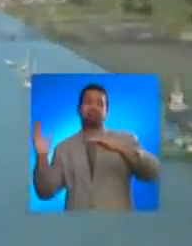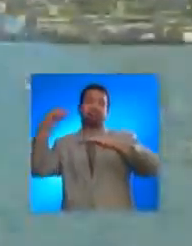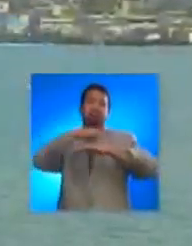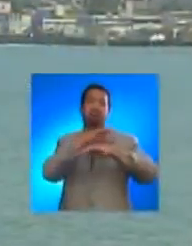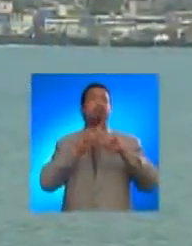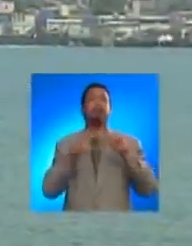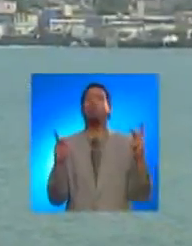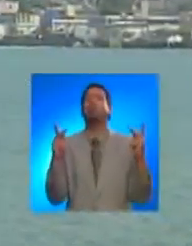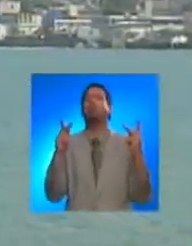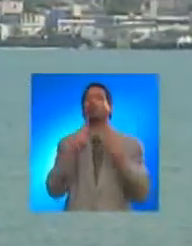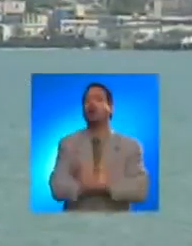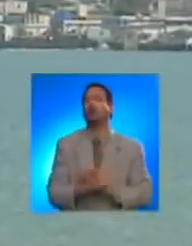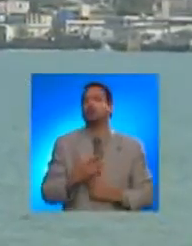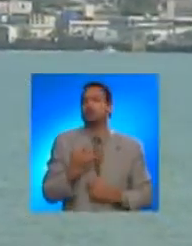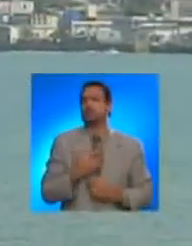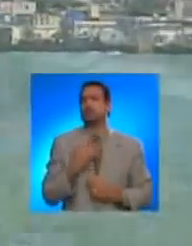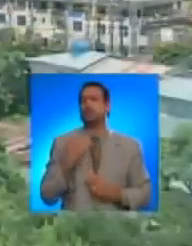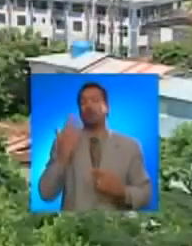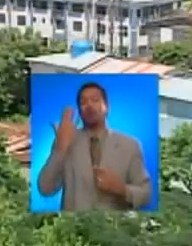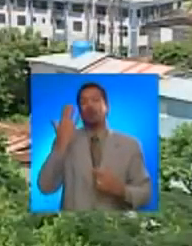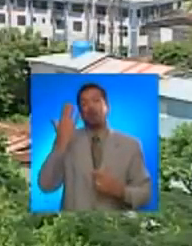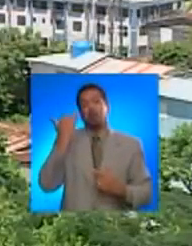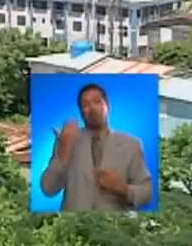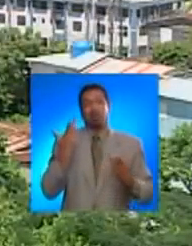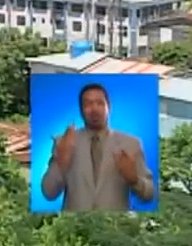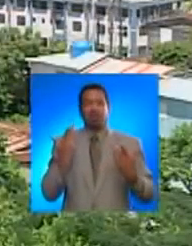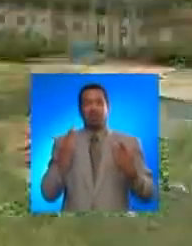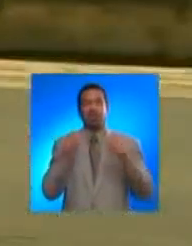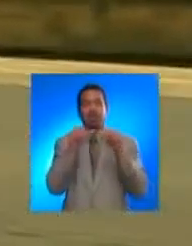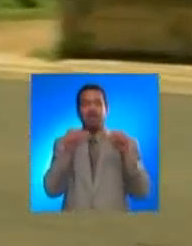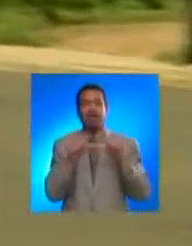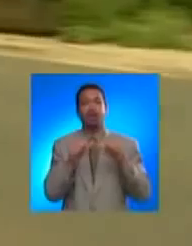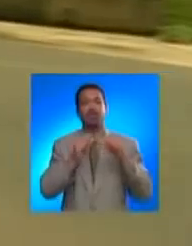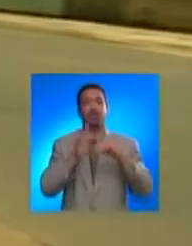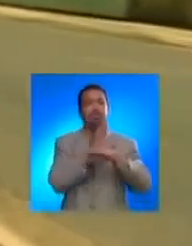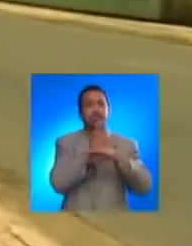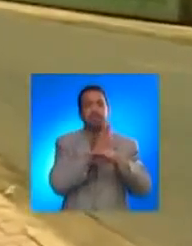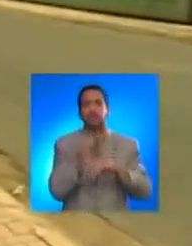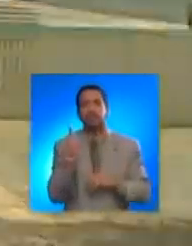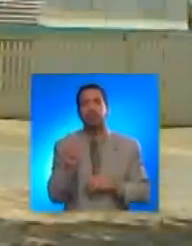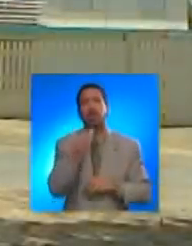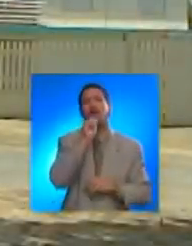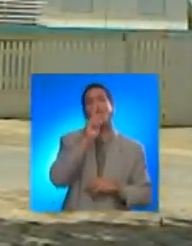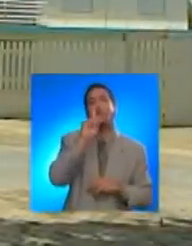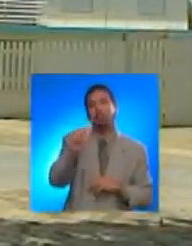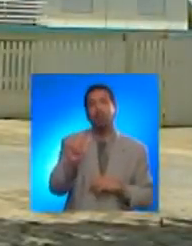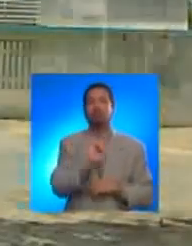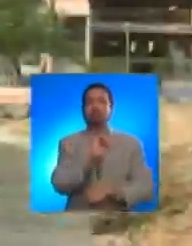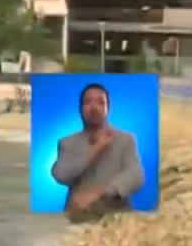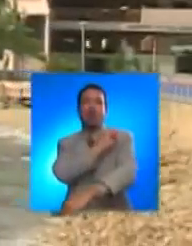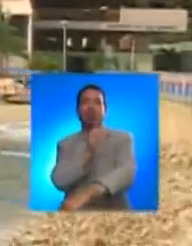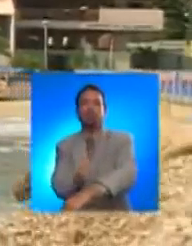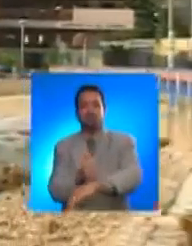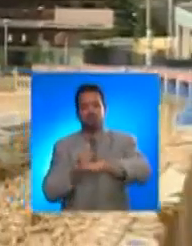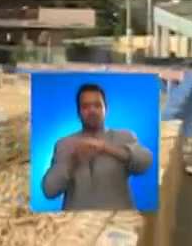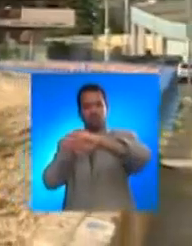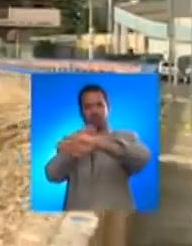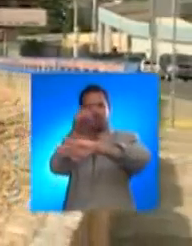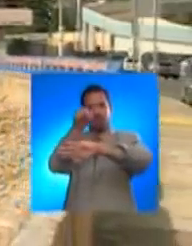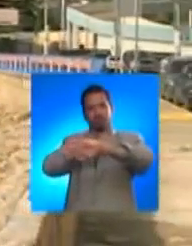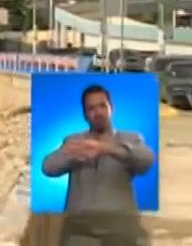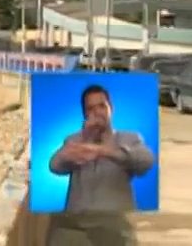sentidos. 10 de estos han causado heridas, muertes y/o daños a la propiedad. De estos, 3, los